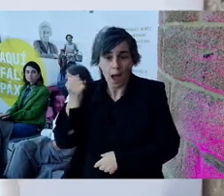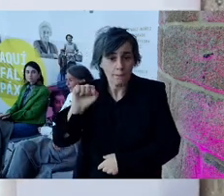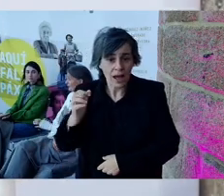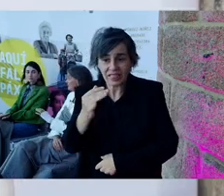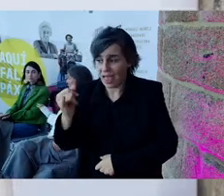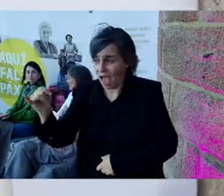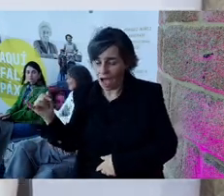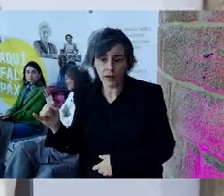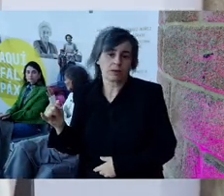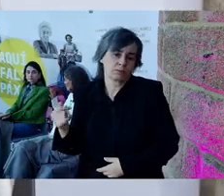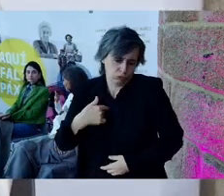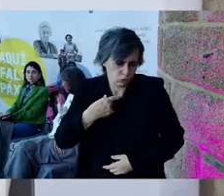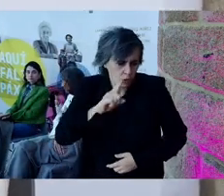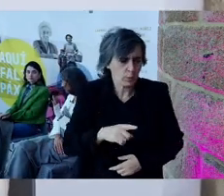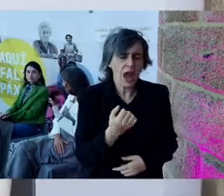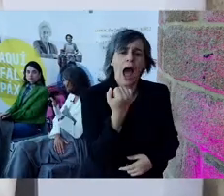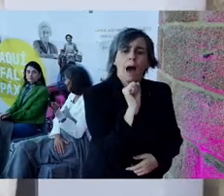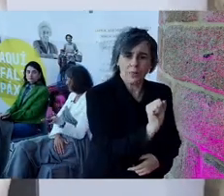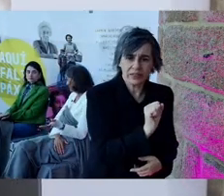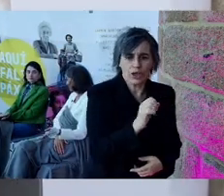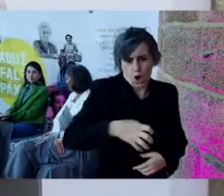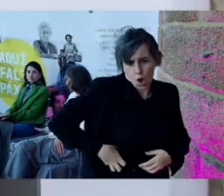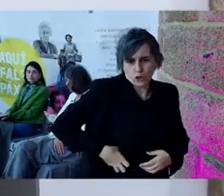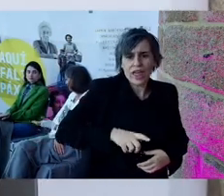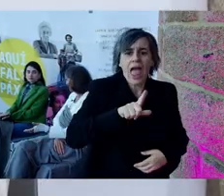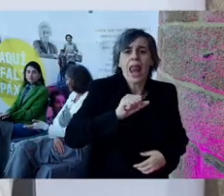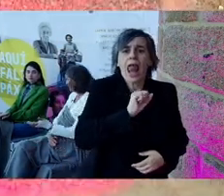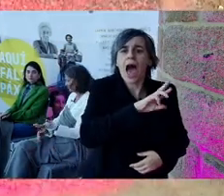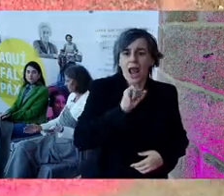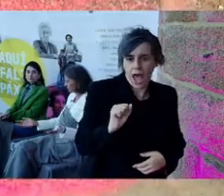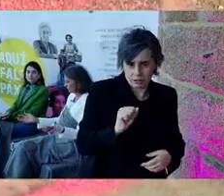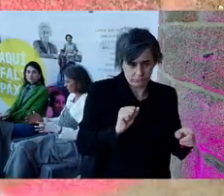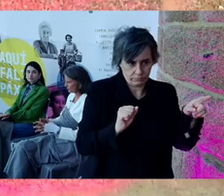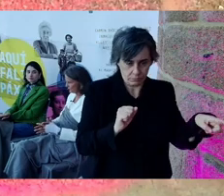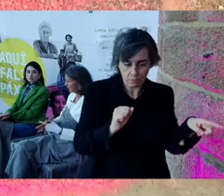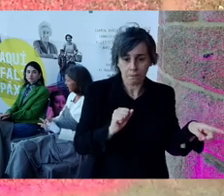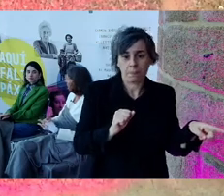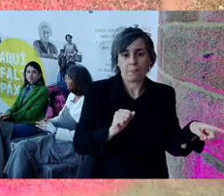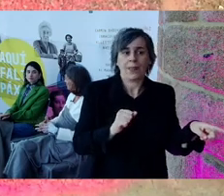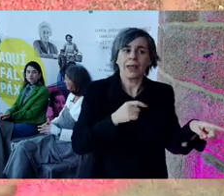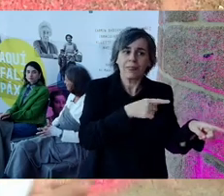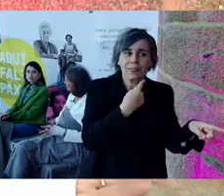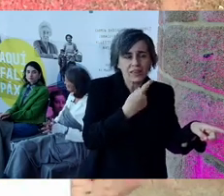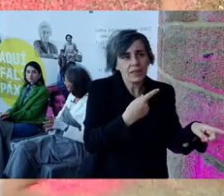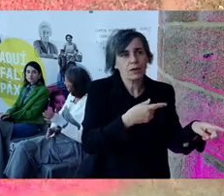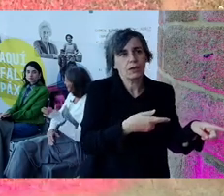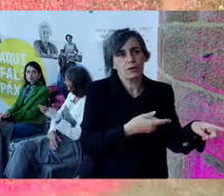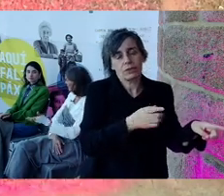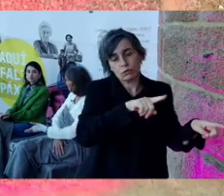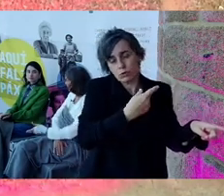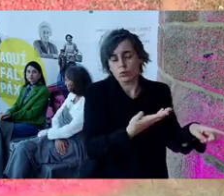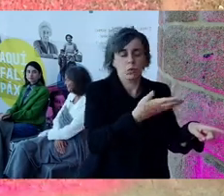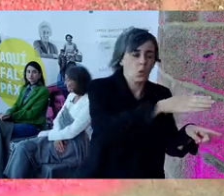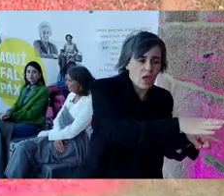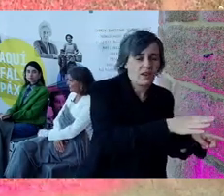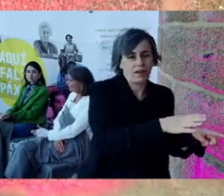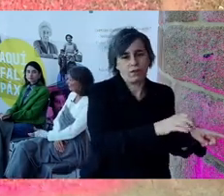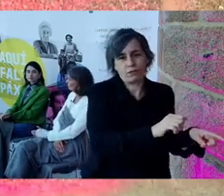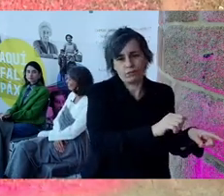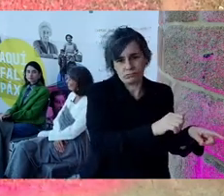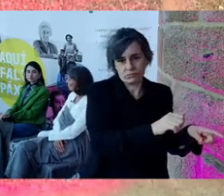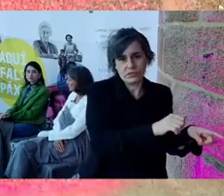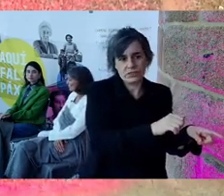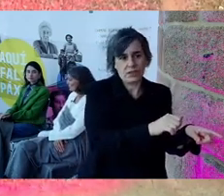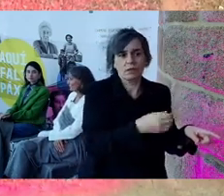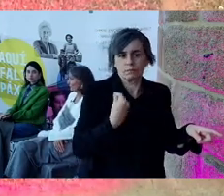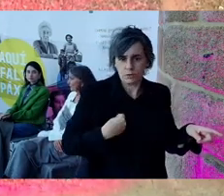reyes. Y fue amante del conde de Lara, que sepamos Candespina, que murió por ella en el campo de batalla de una forma heroica y preciosa,